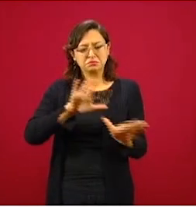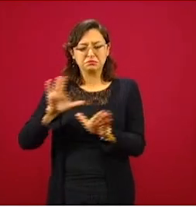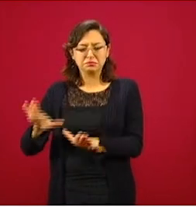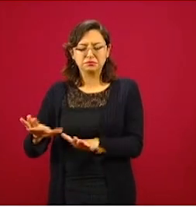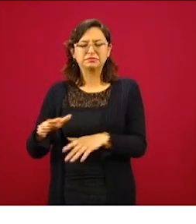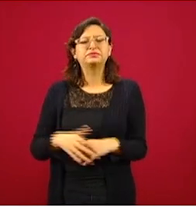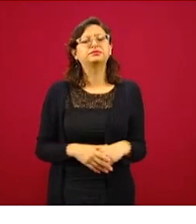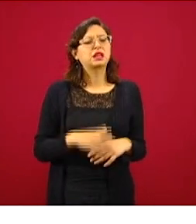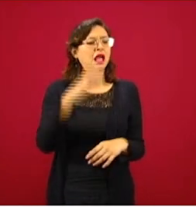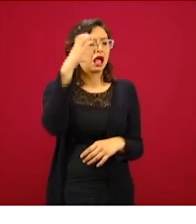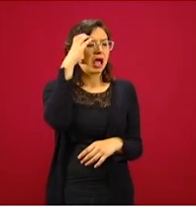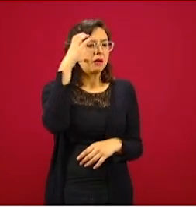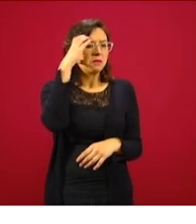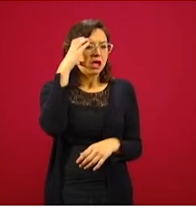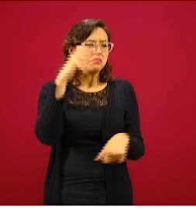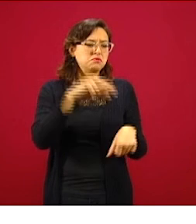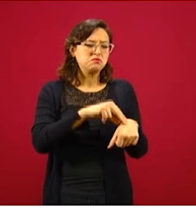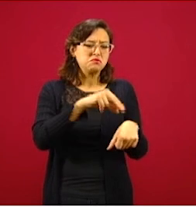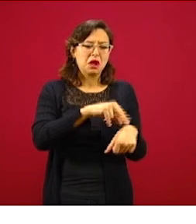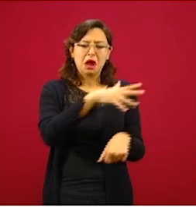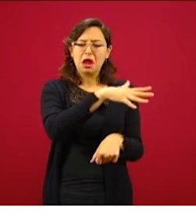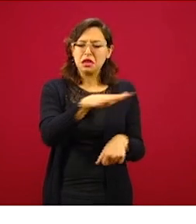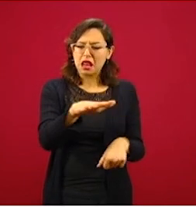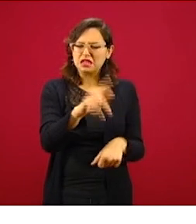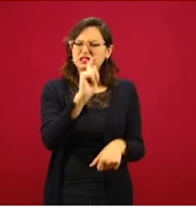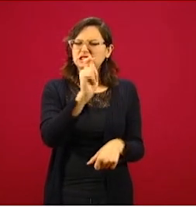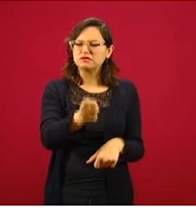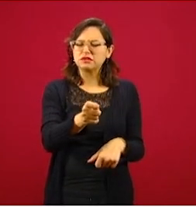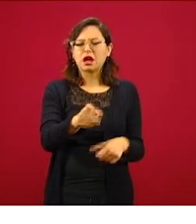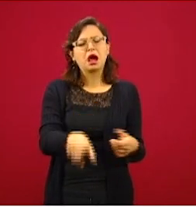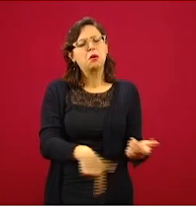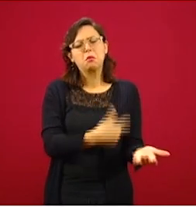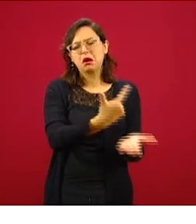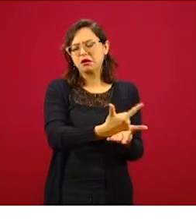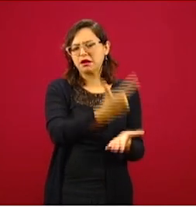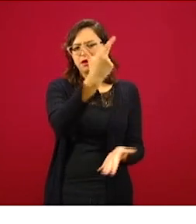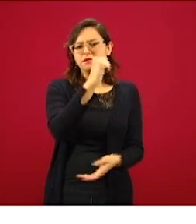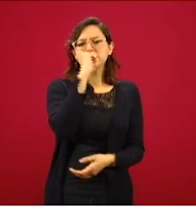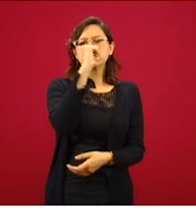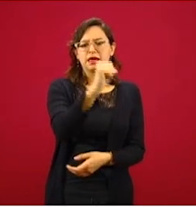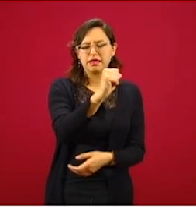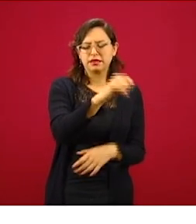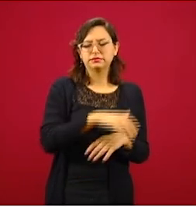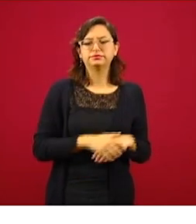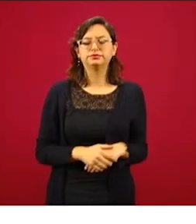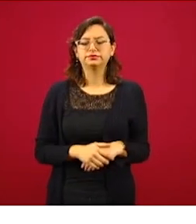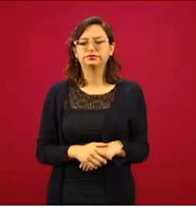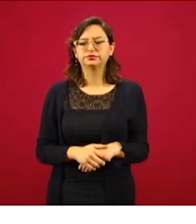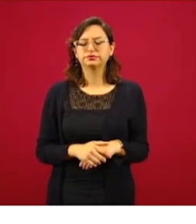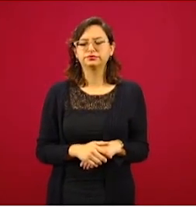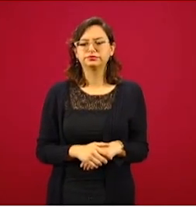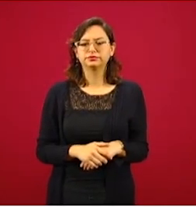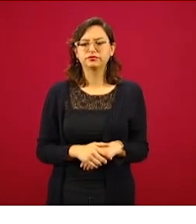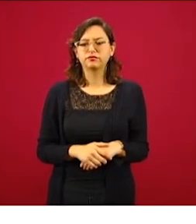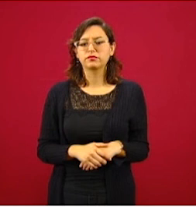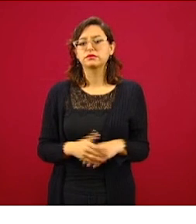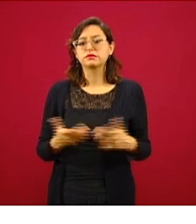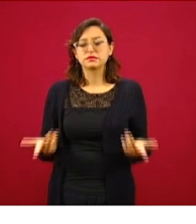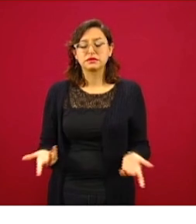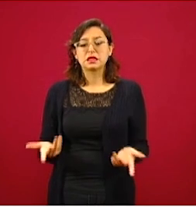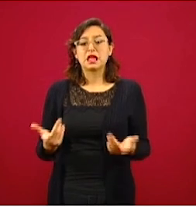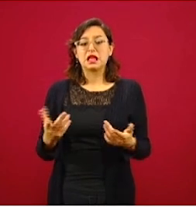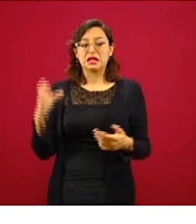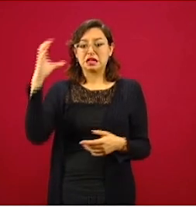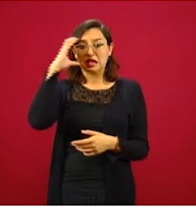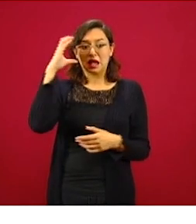de la misma atención, pero no la grave. Las camas con enfermera especialista son las de mayor demanda y de